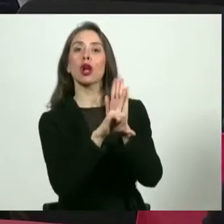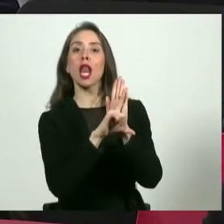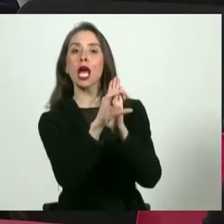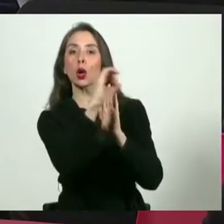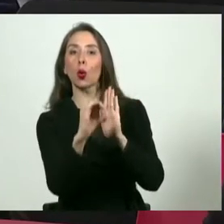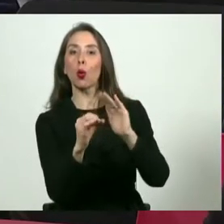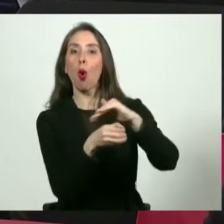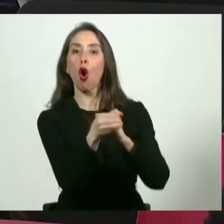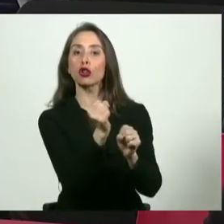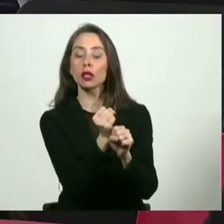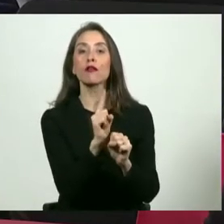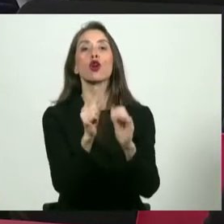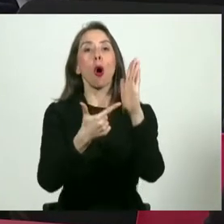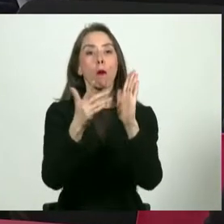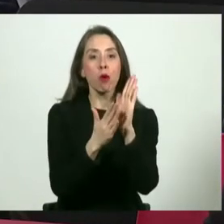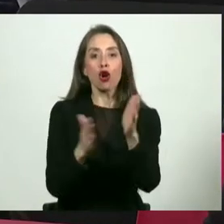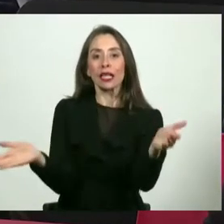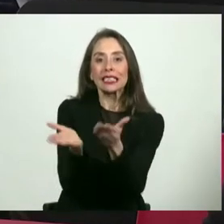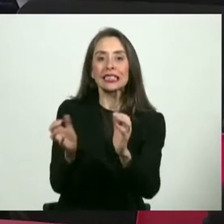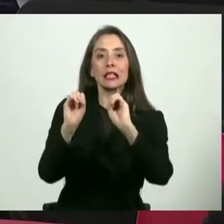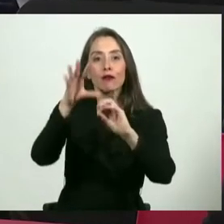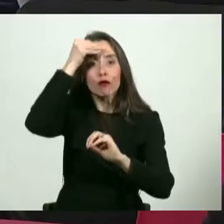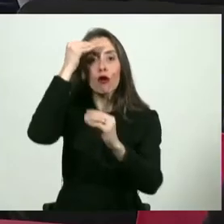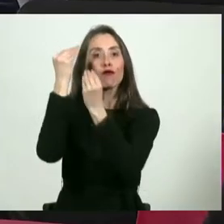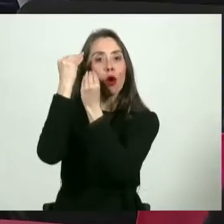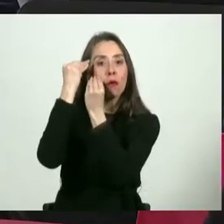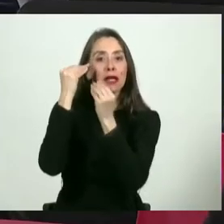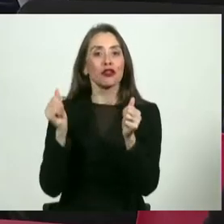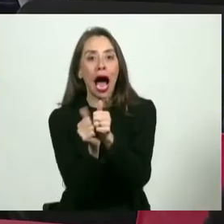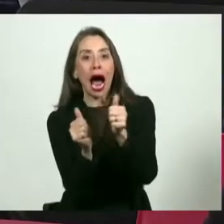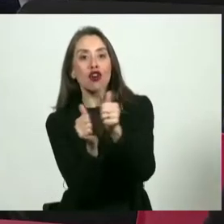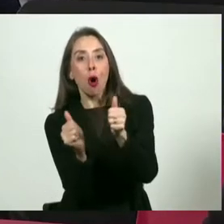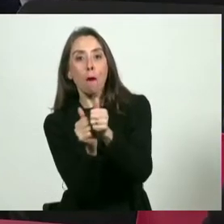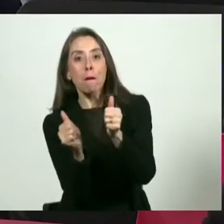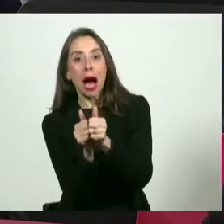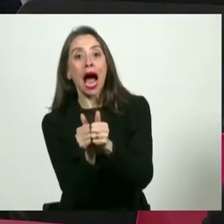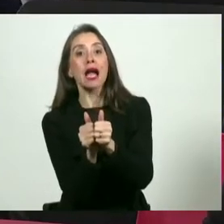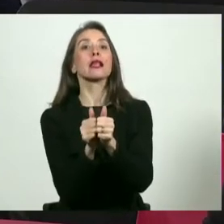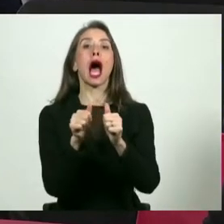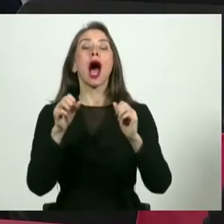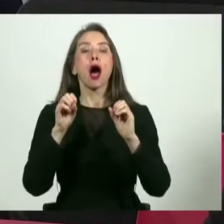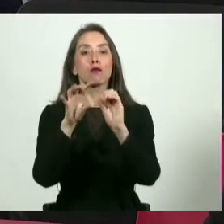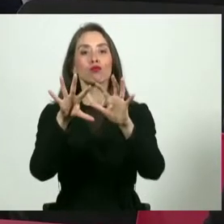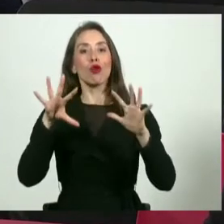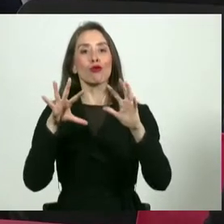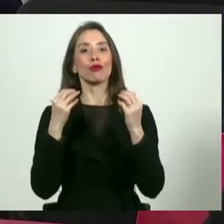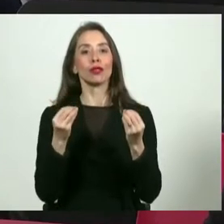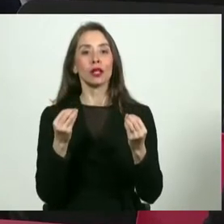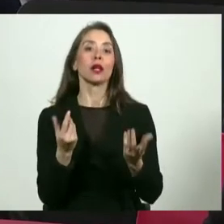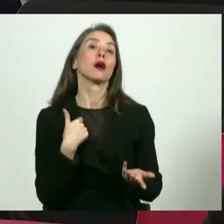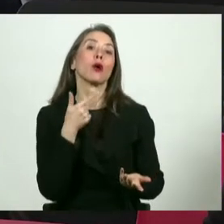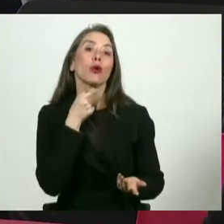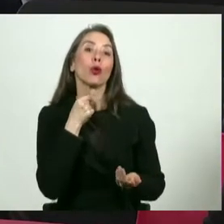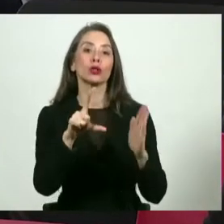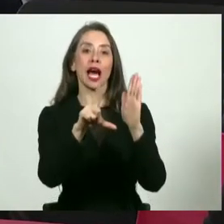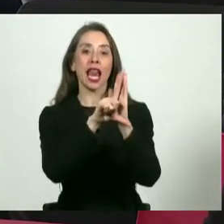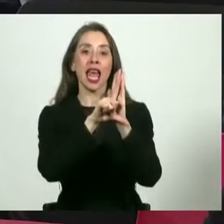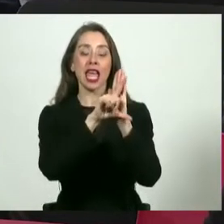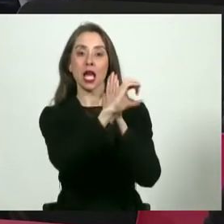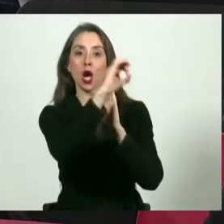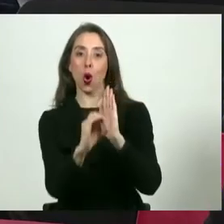hay que generar políticas de incentivo, de capacitación, de formación, de acompañamiento, para que esto tenga el impacto que corresponde. A mí no me gustaría que saquemos una ley de